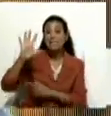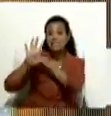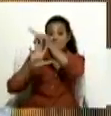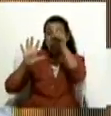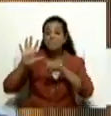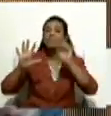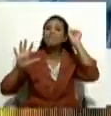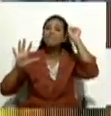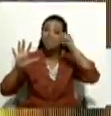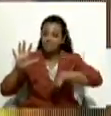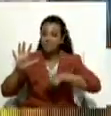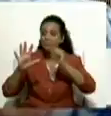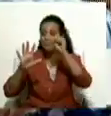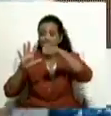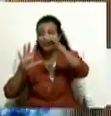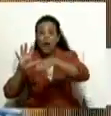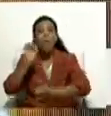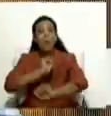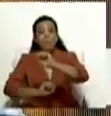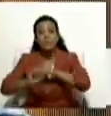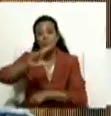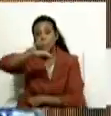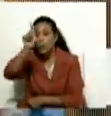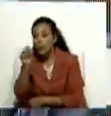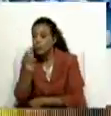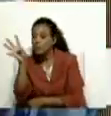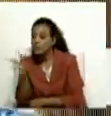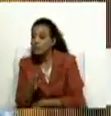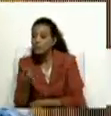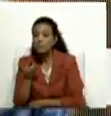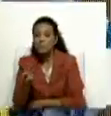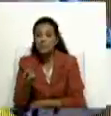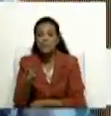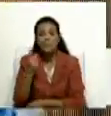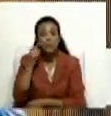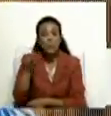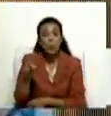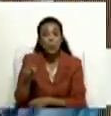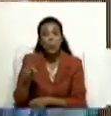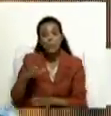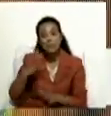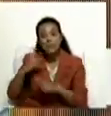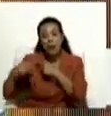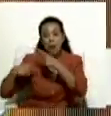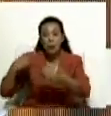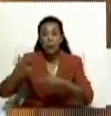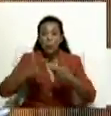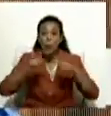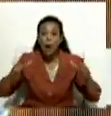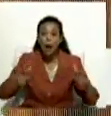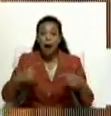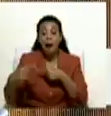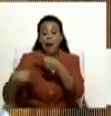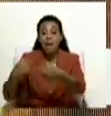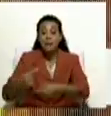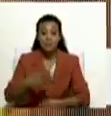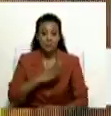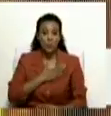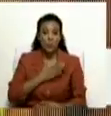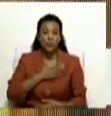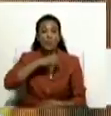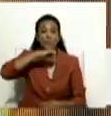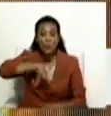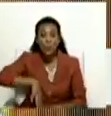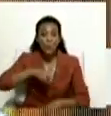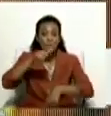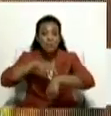veces sí por la defensa de nuestra patria porque este Esta es la gesta que nos corresponde en este momento de la